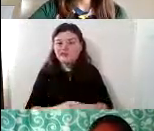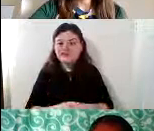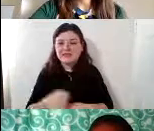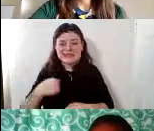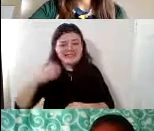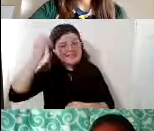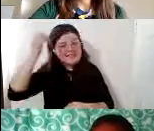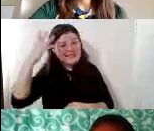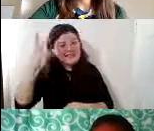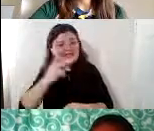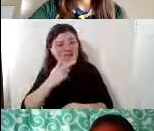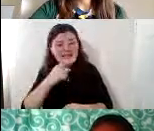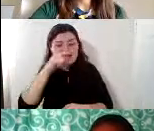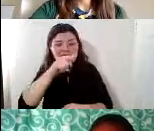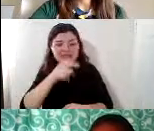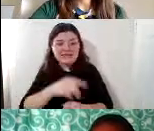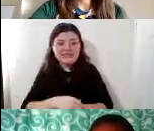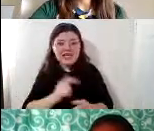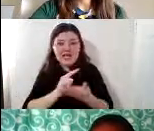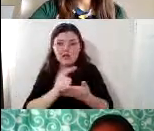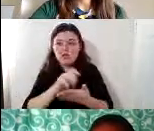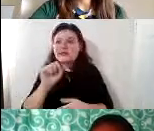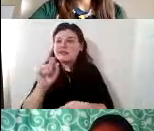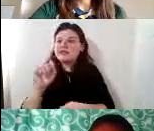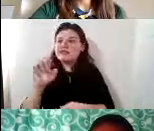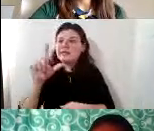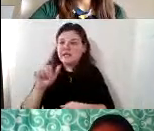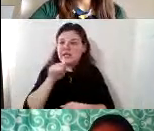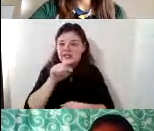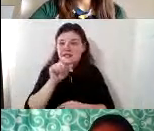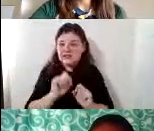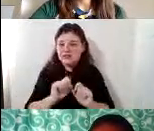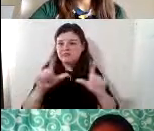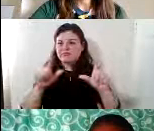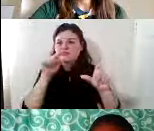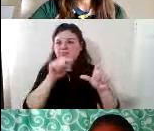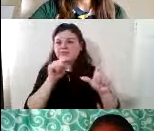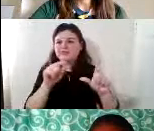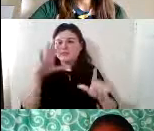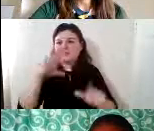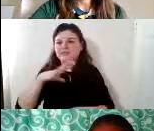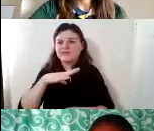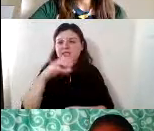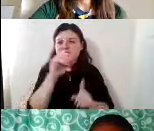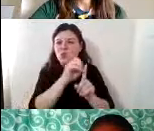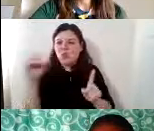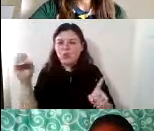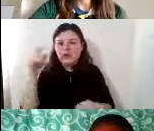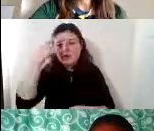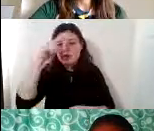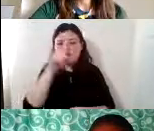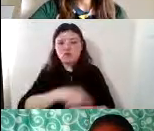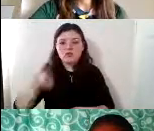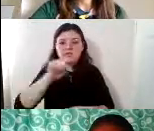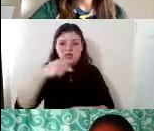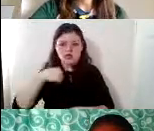en el libro de Estela, el autor lo pone de esta forma, ¿sí? pone esta frase, y yo quiero preguntarles,